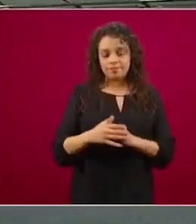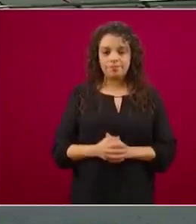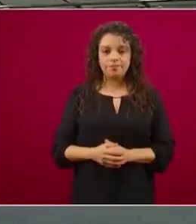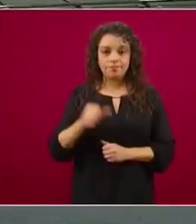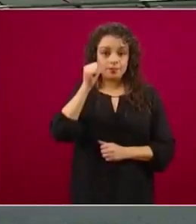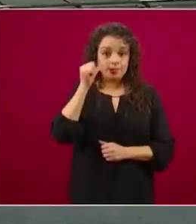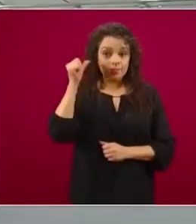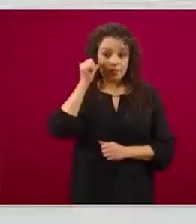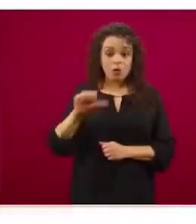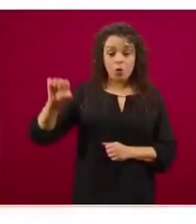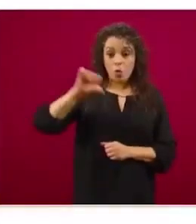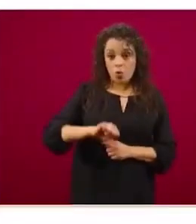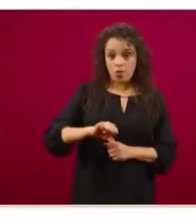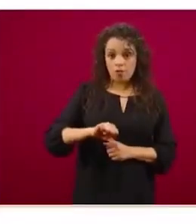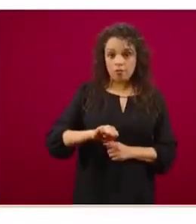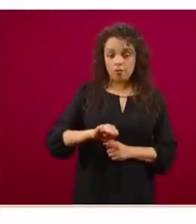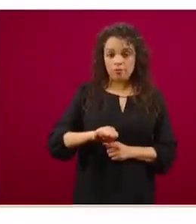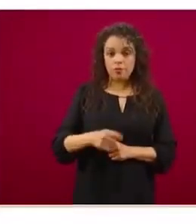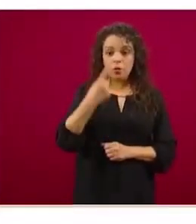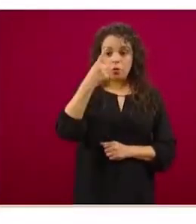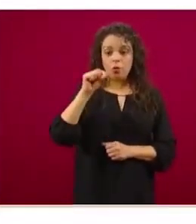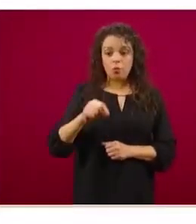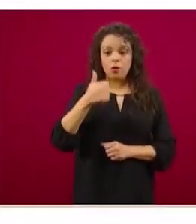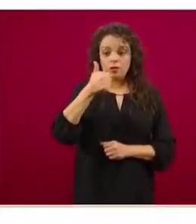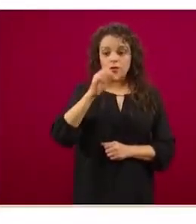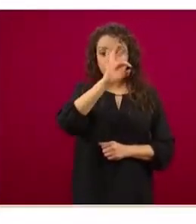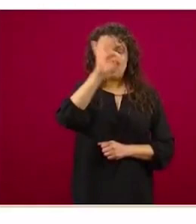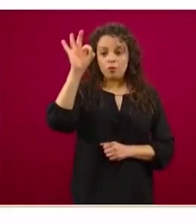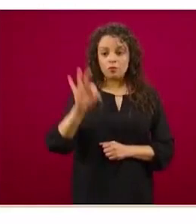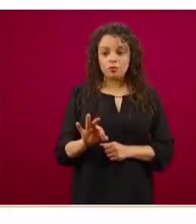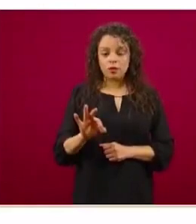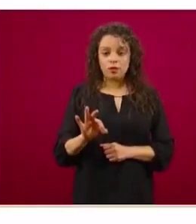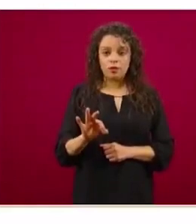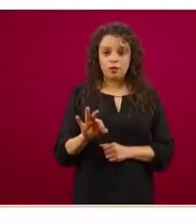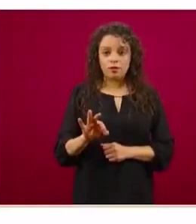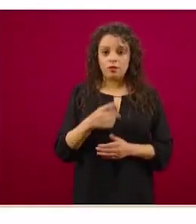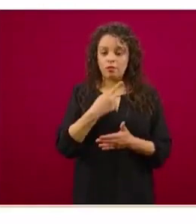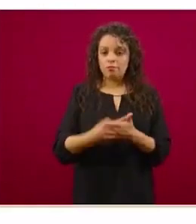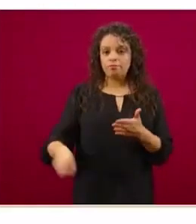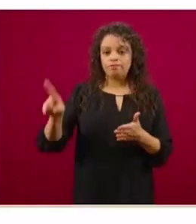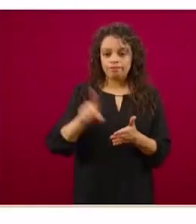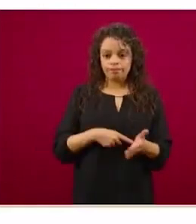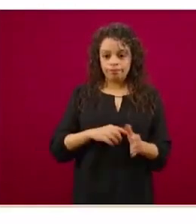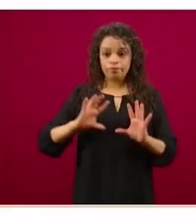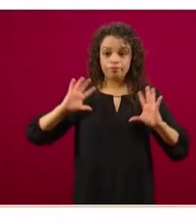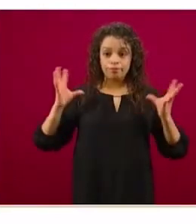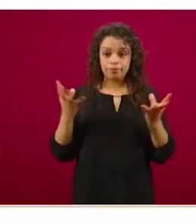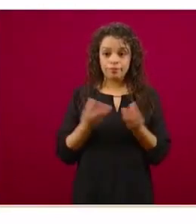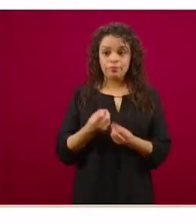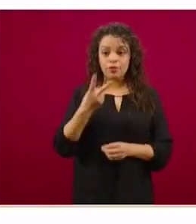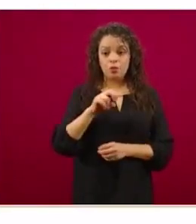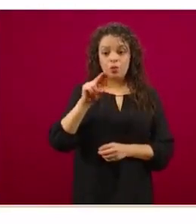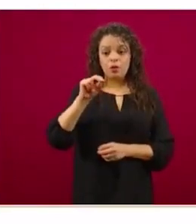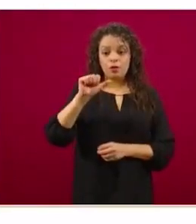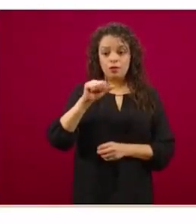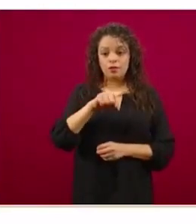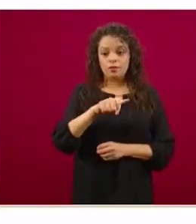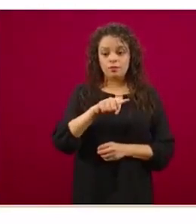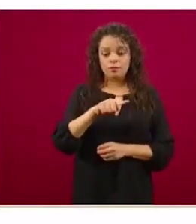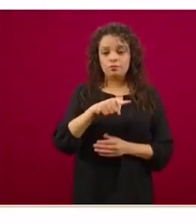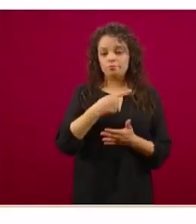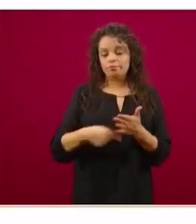actualizado del día de ayer a hoy hubo 1.6% de rechazos, lo que suma un total de 286 rechazos en